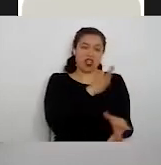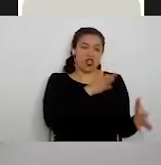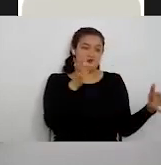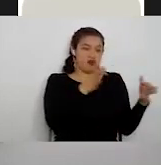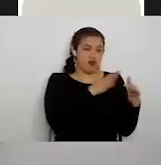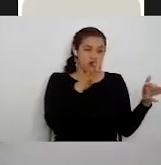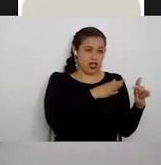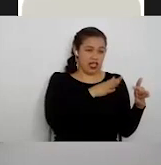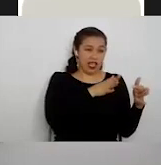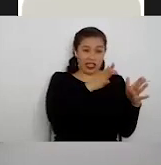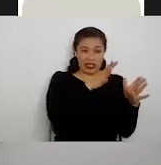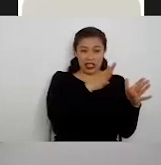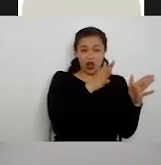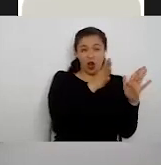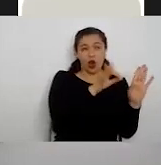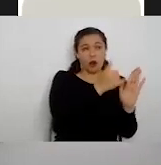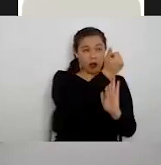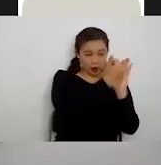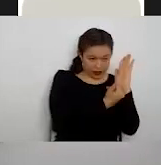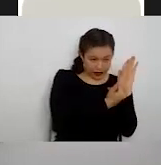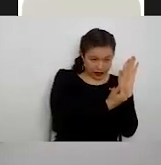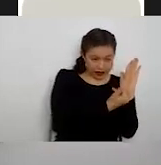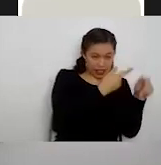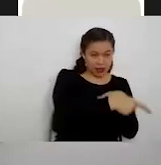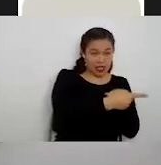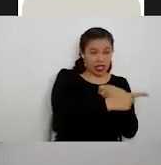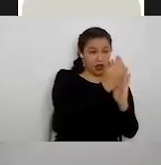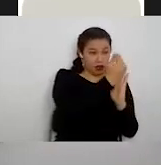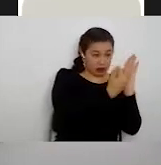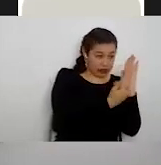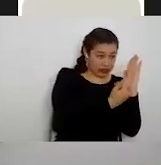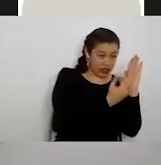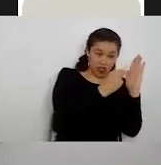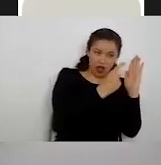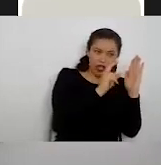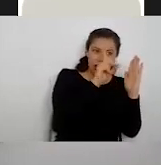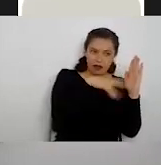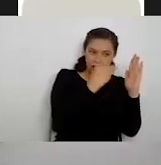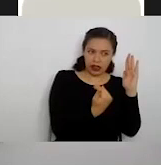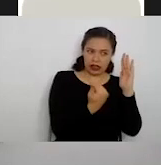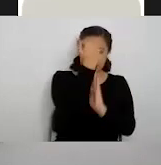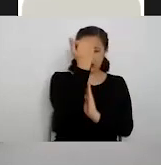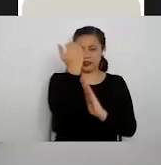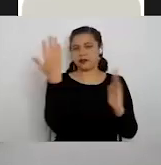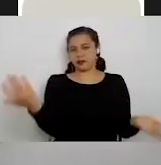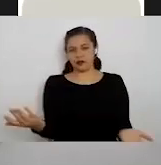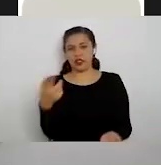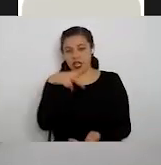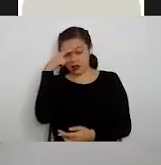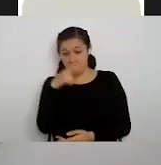piensan, y hay un riesgo de que no se enfríe tanto y crezca más, ¿no? Eso se traduce mucho en